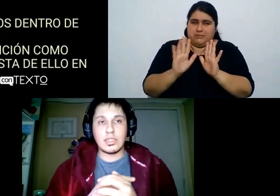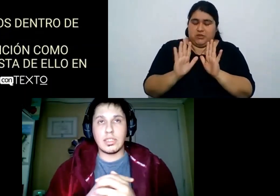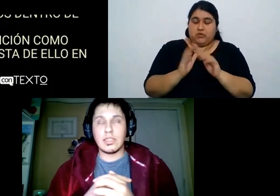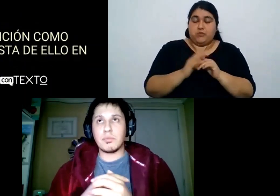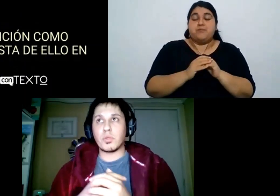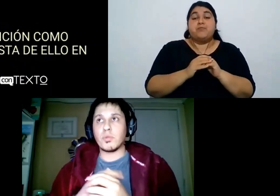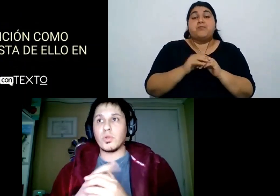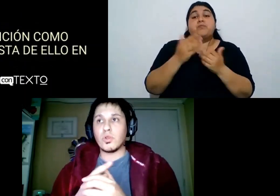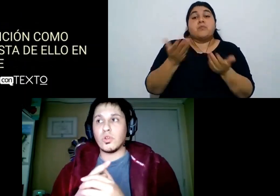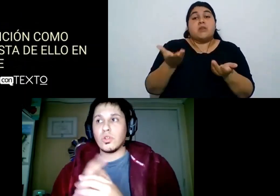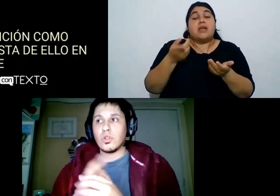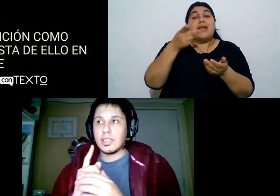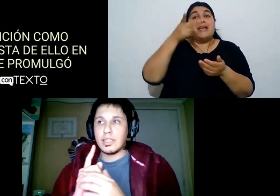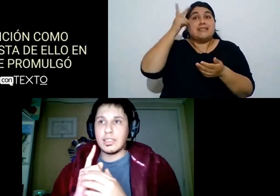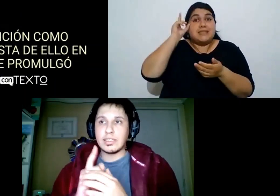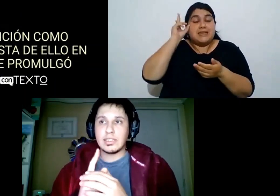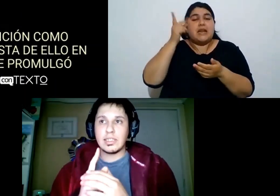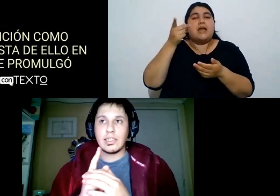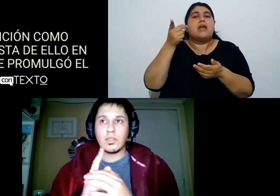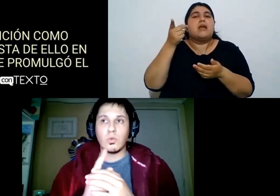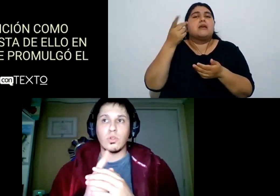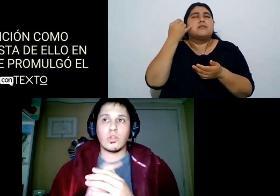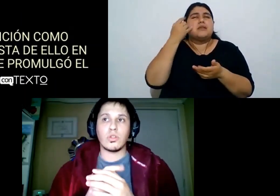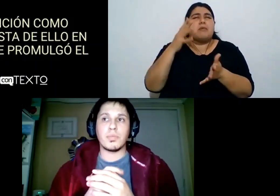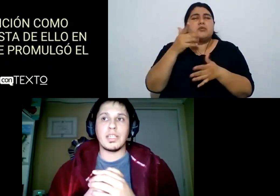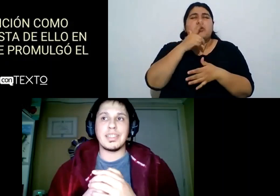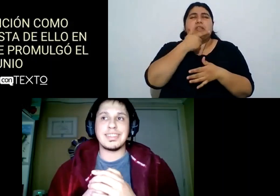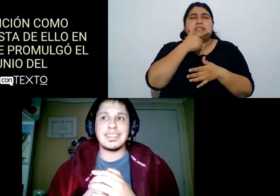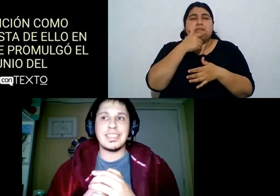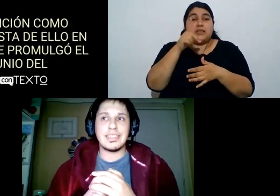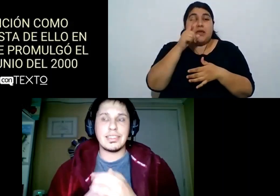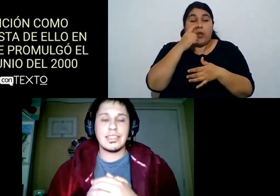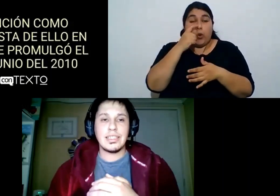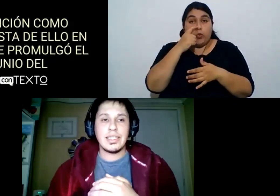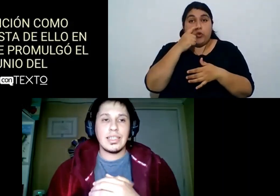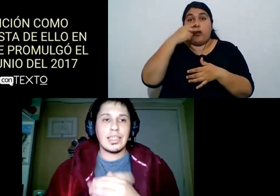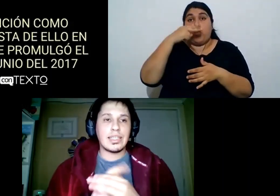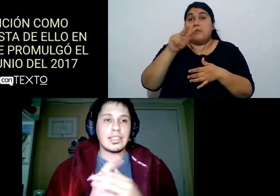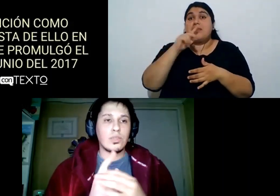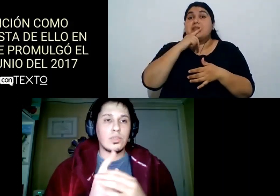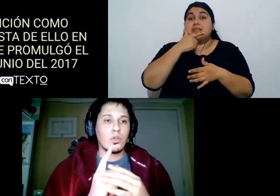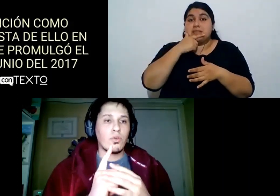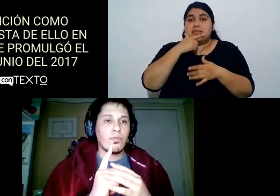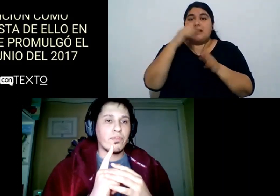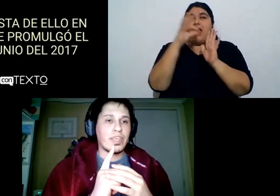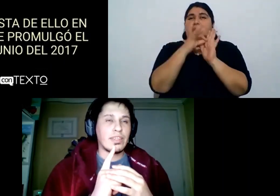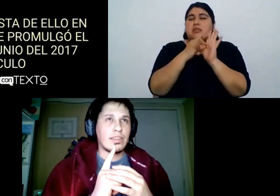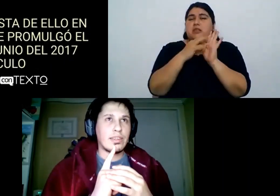se promulgó el 17 de junio del 2017 el artículo